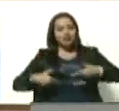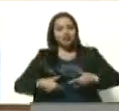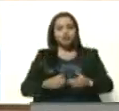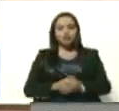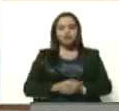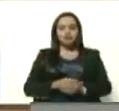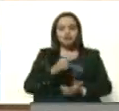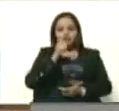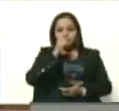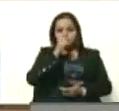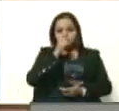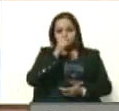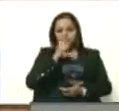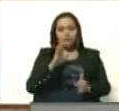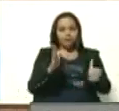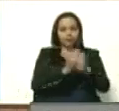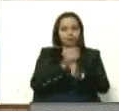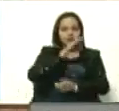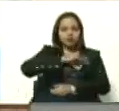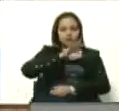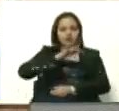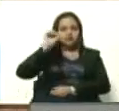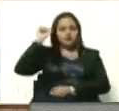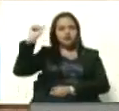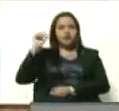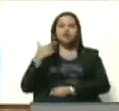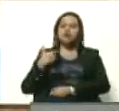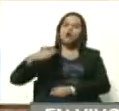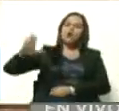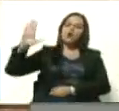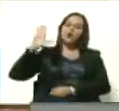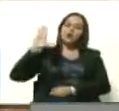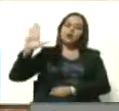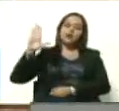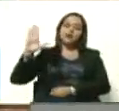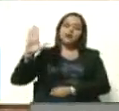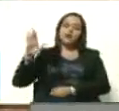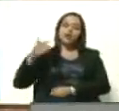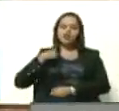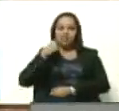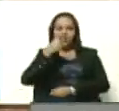el socialismo. Cuando juré ahí y hablé de mis maestros,